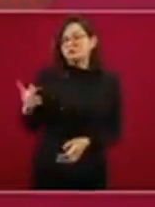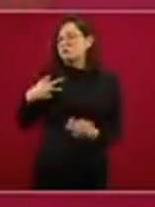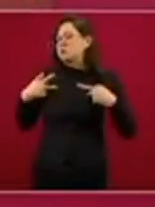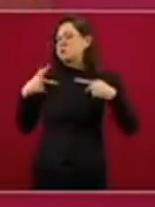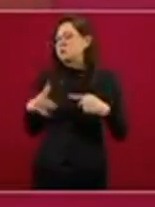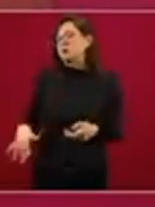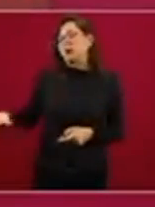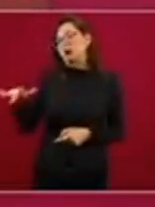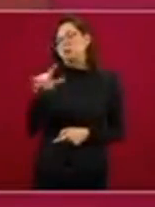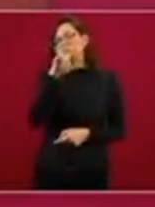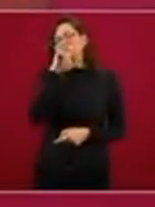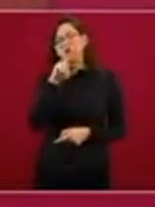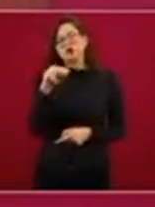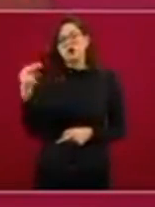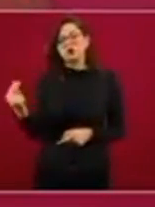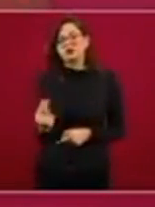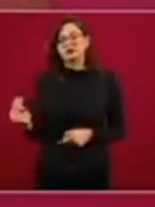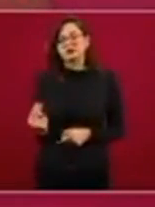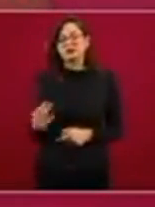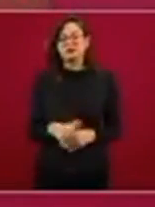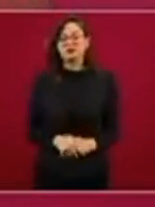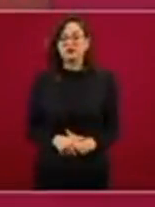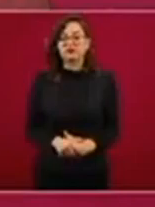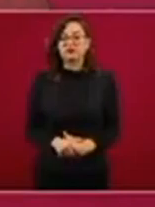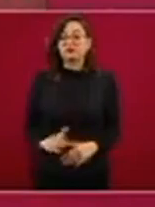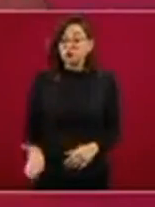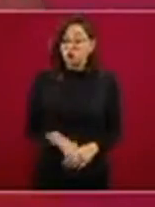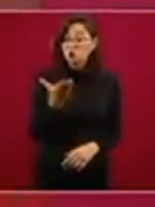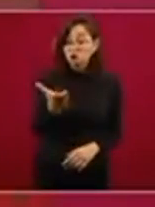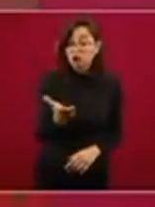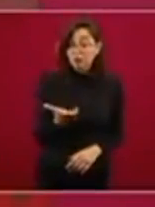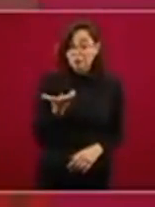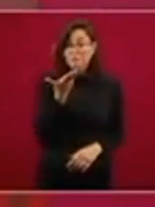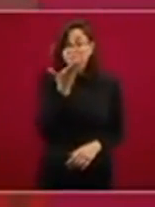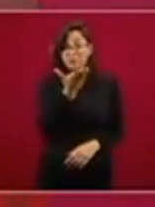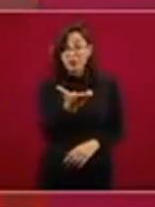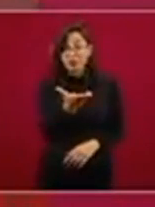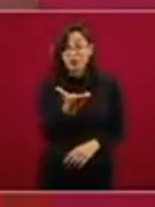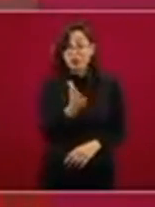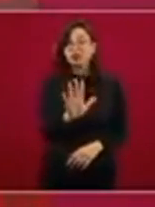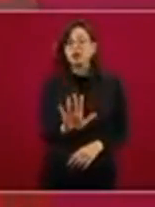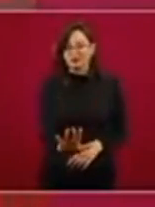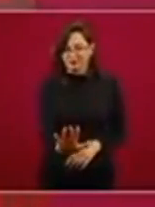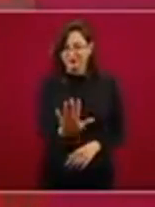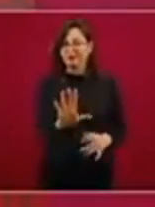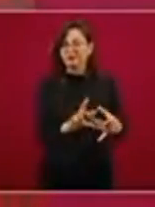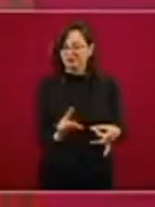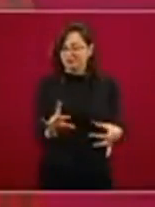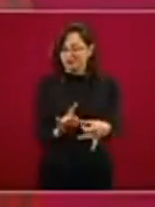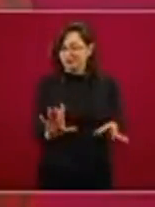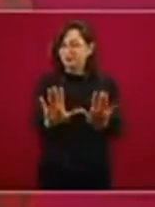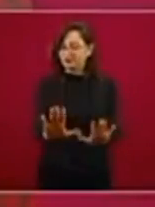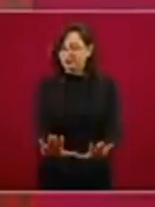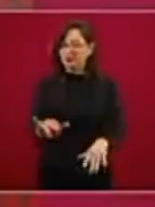la tercera parte de legisladores. ¿En este caso va a aplicar que usted la solicite? Entonces, permíteme, que